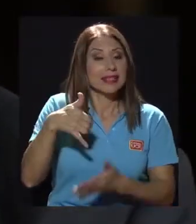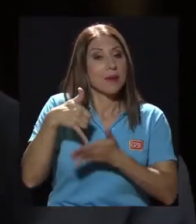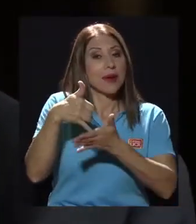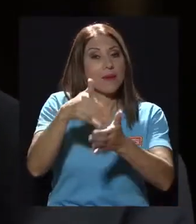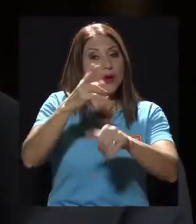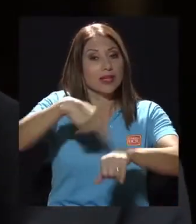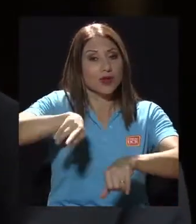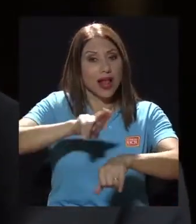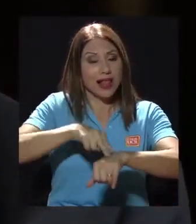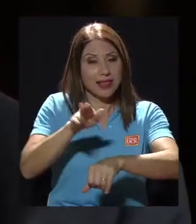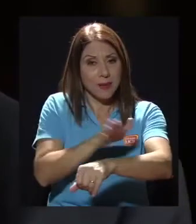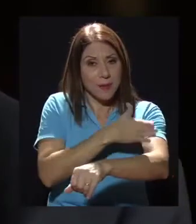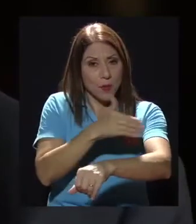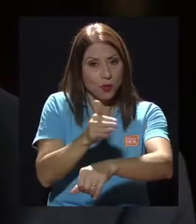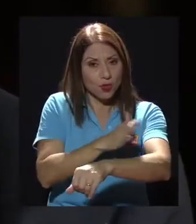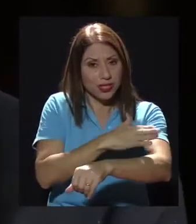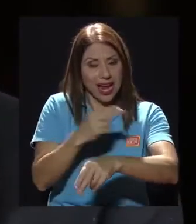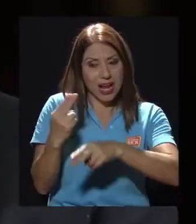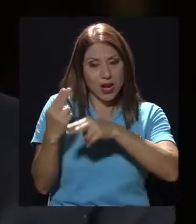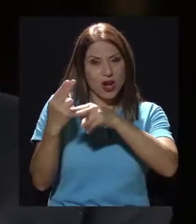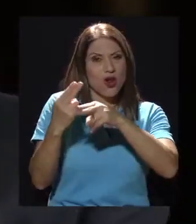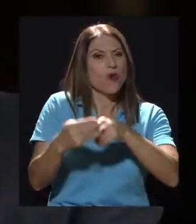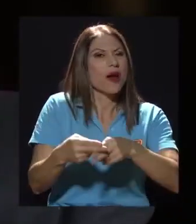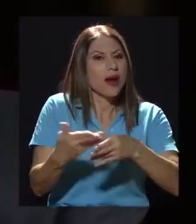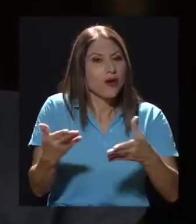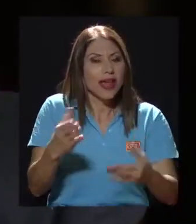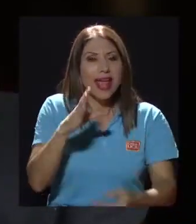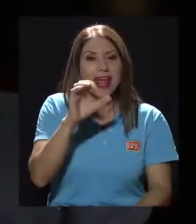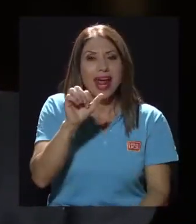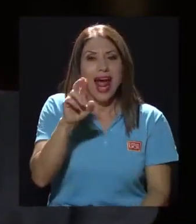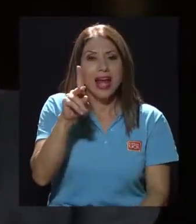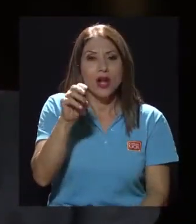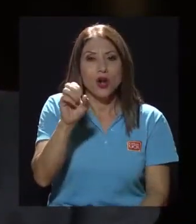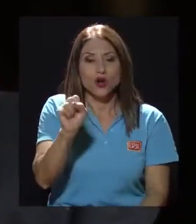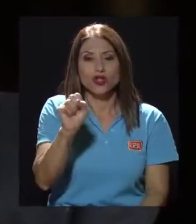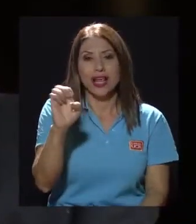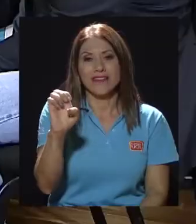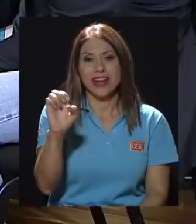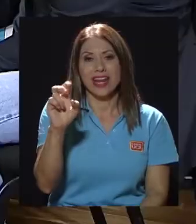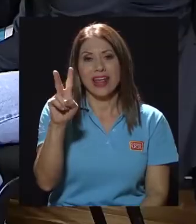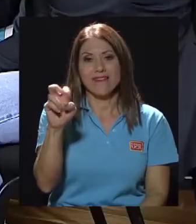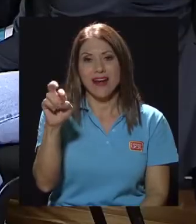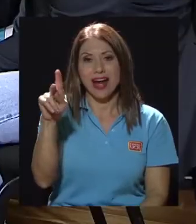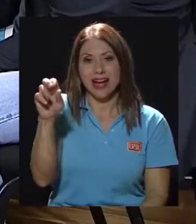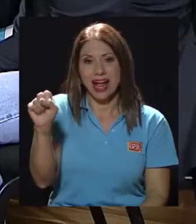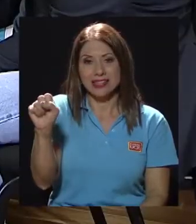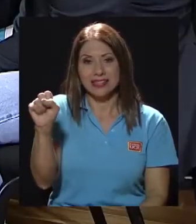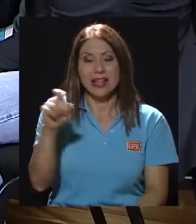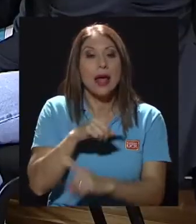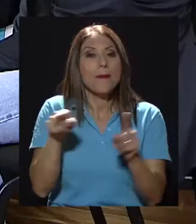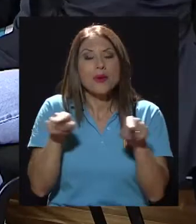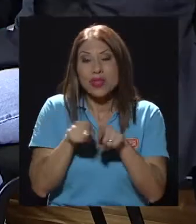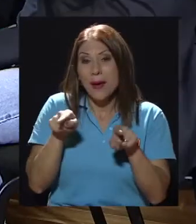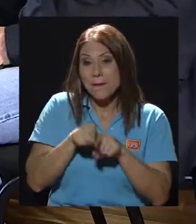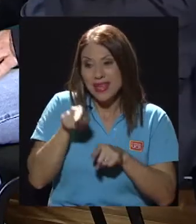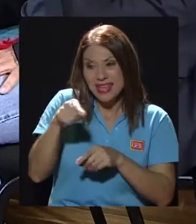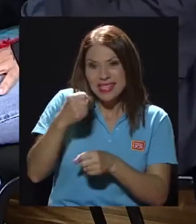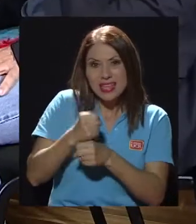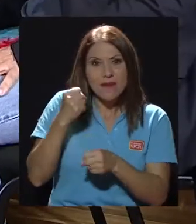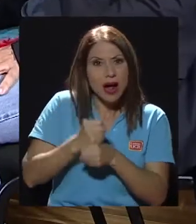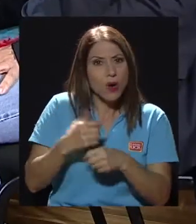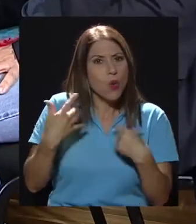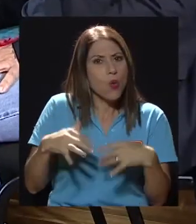Nacional de Música, lo nombraron Carlos Enrique Vargas. Pero además, la potencia de ese trabajo es que es